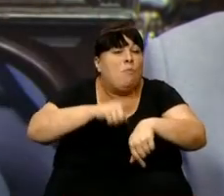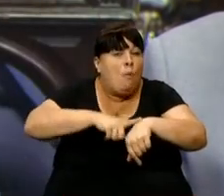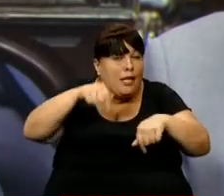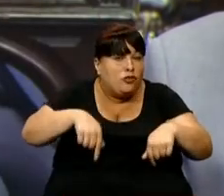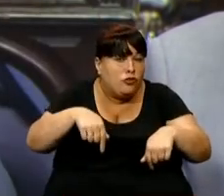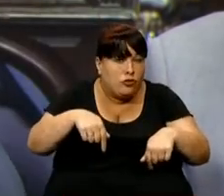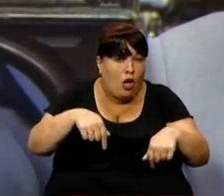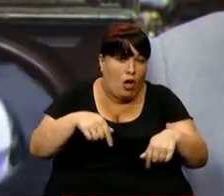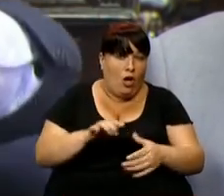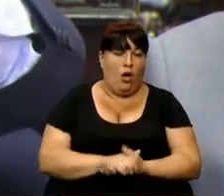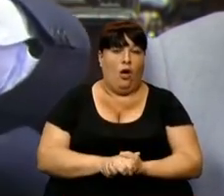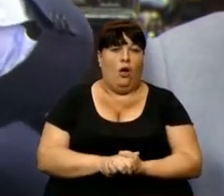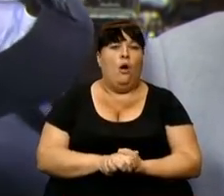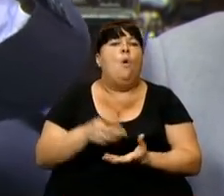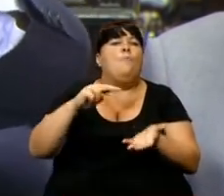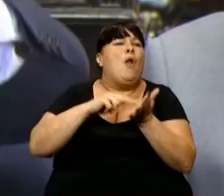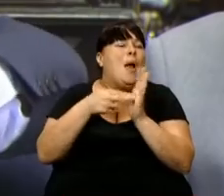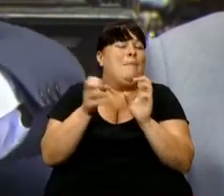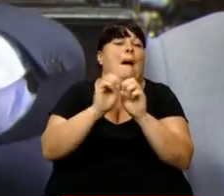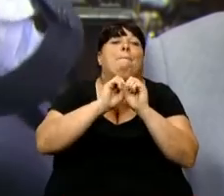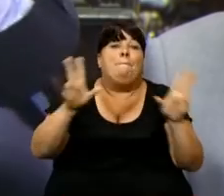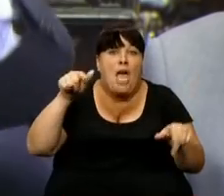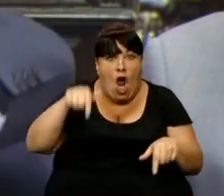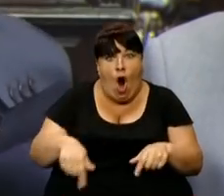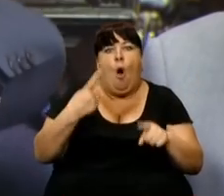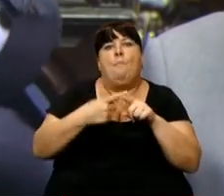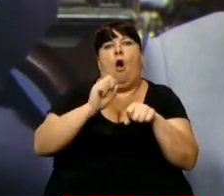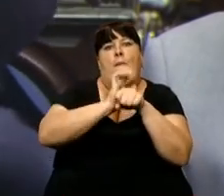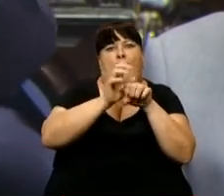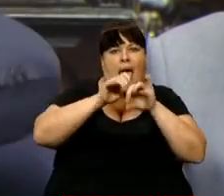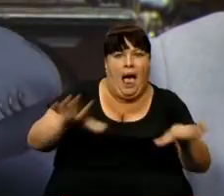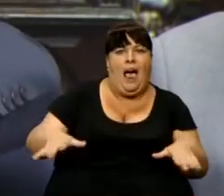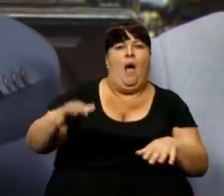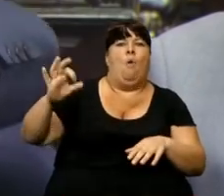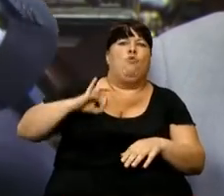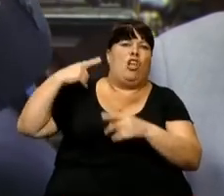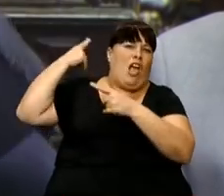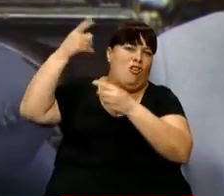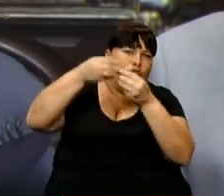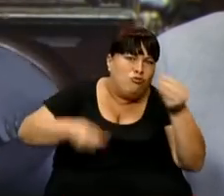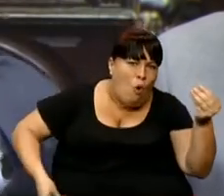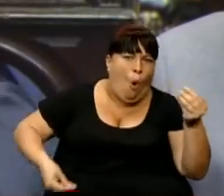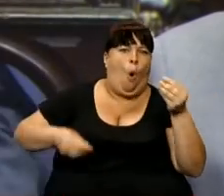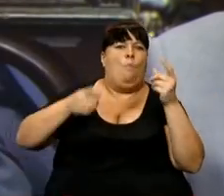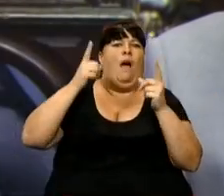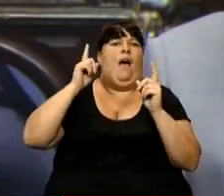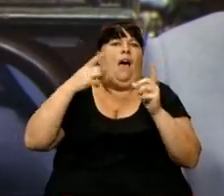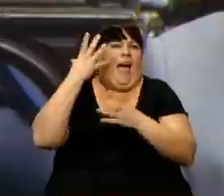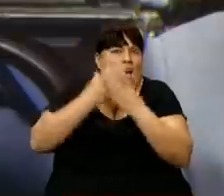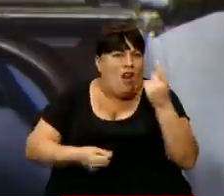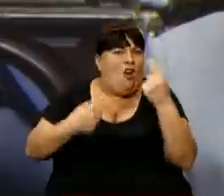momento, con una crisis profundizada entre pandemia, arrastre de años, la propia en los